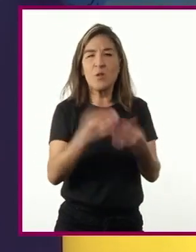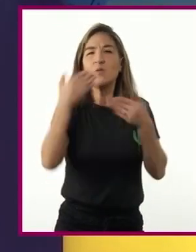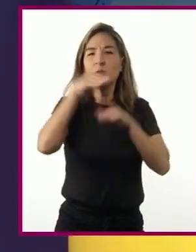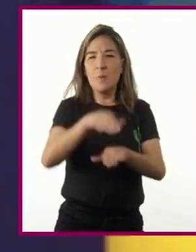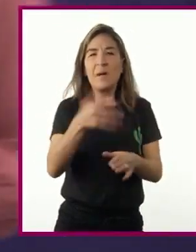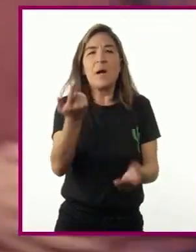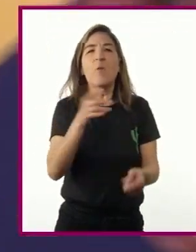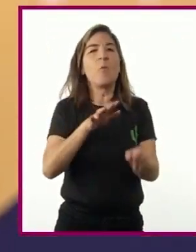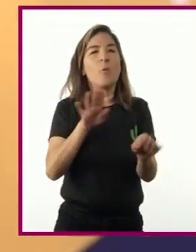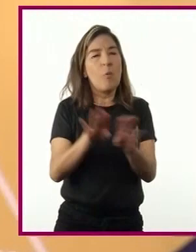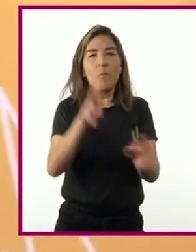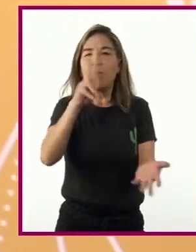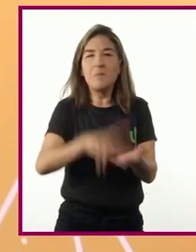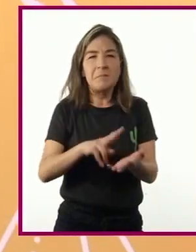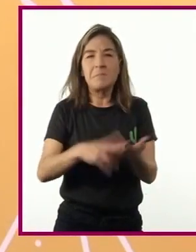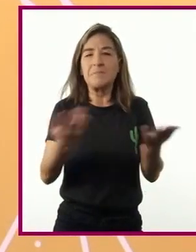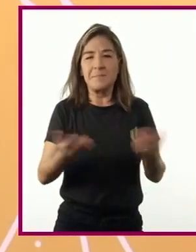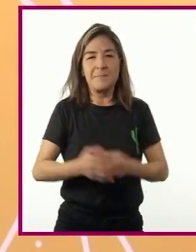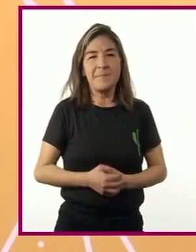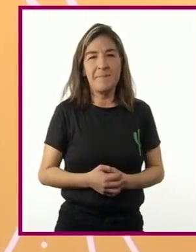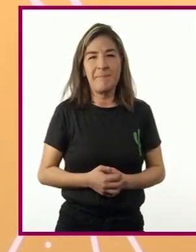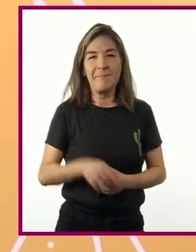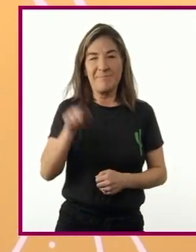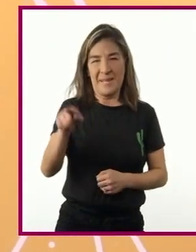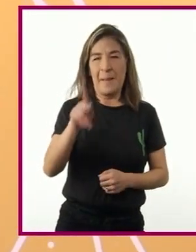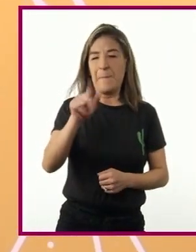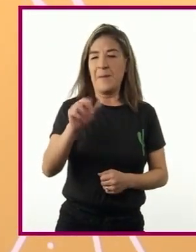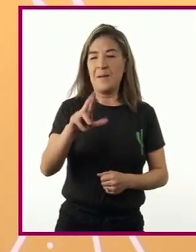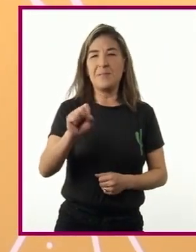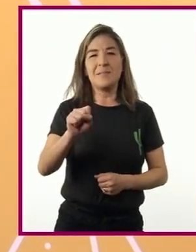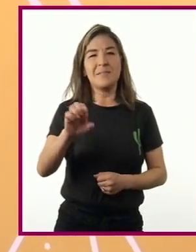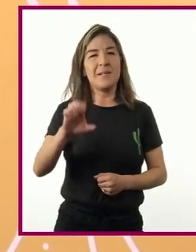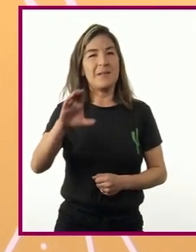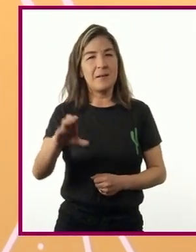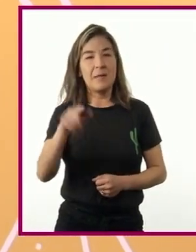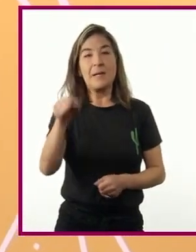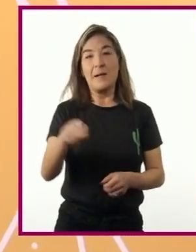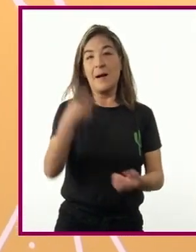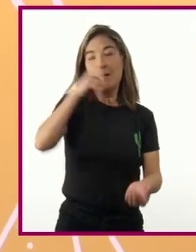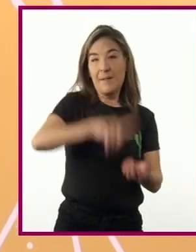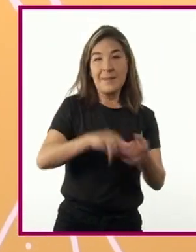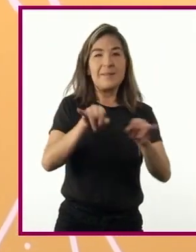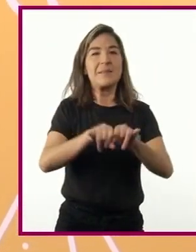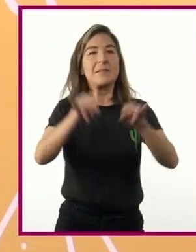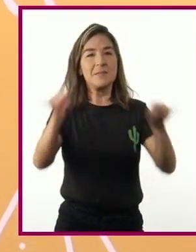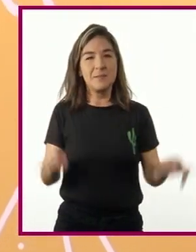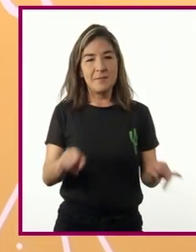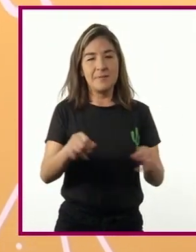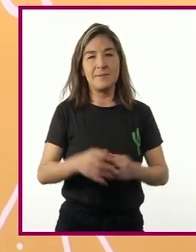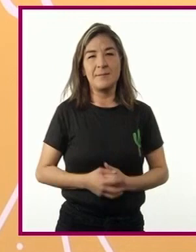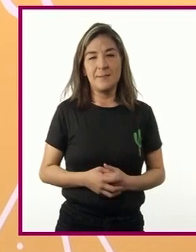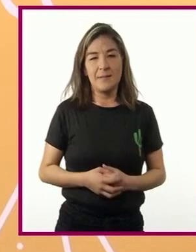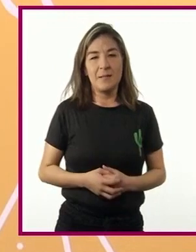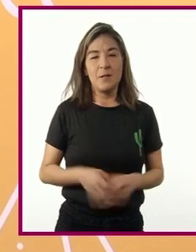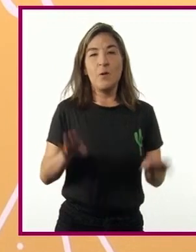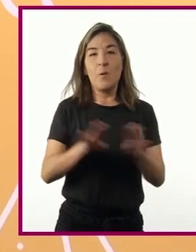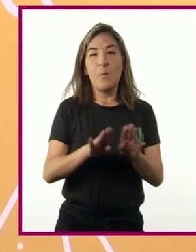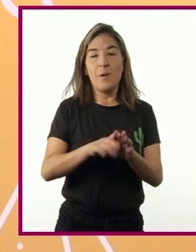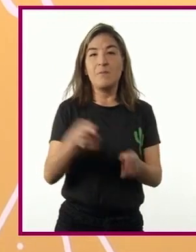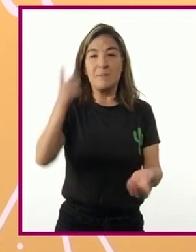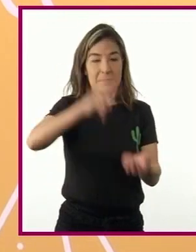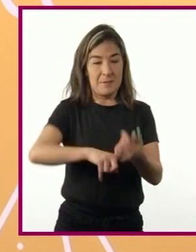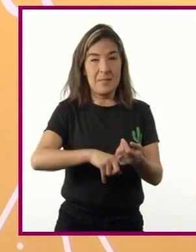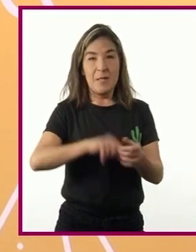qué equivale. Un parsec es la distancia a la que se estaría un astro si